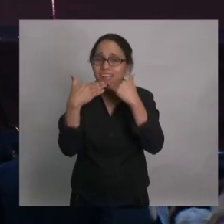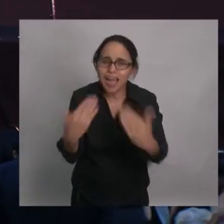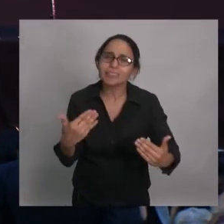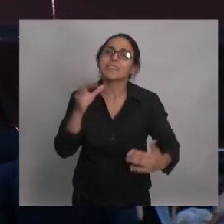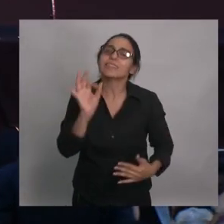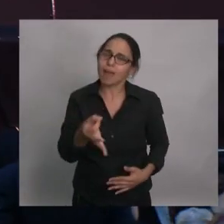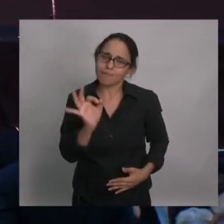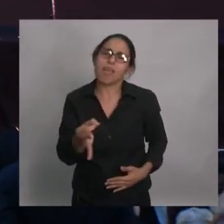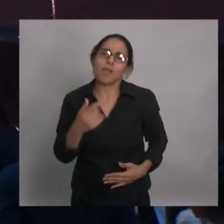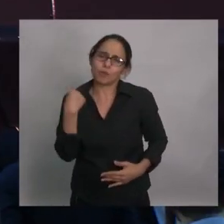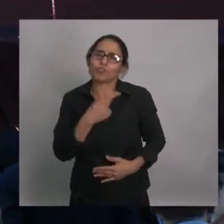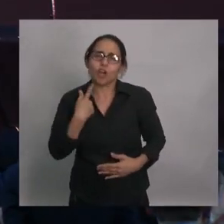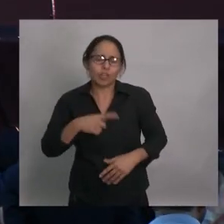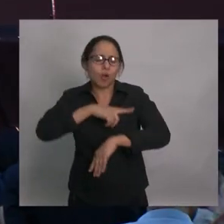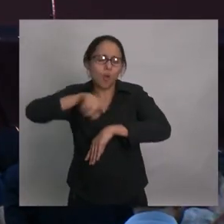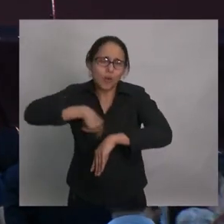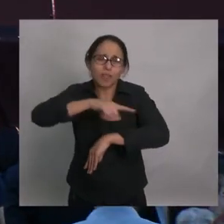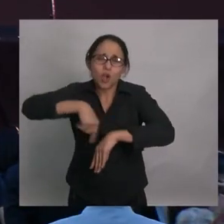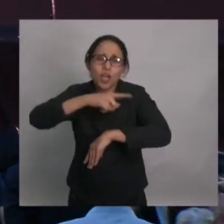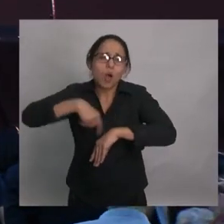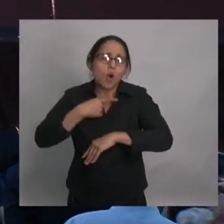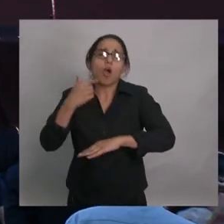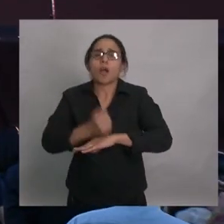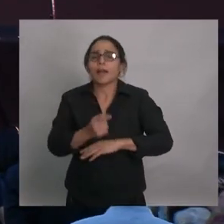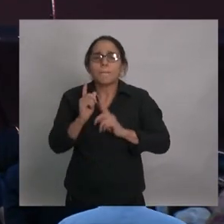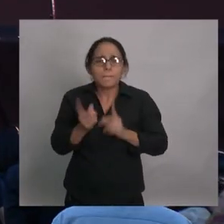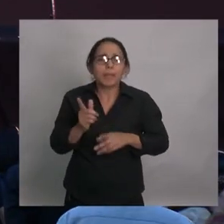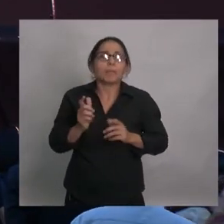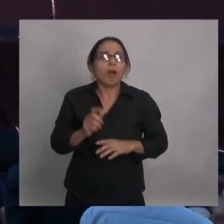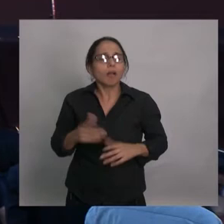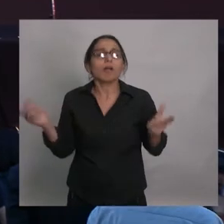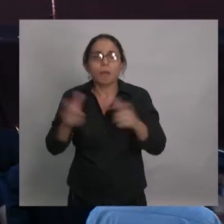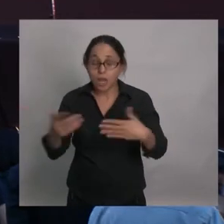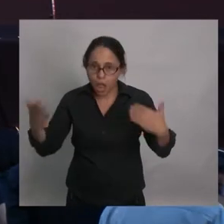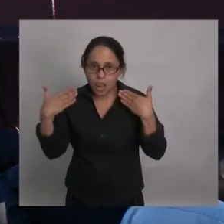significa quedarse tantas horas y con tanto calor aquí reunidos